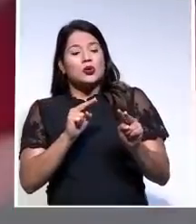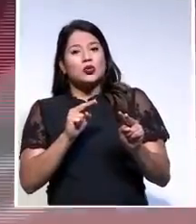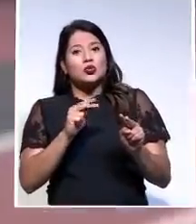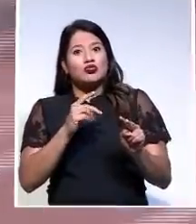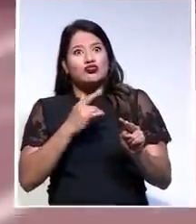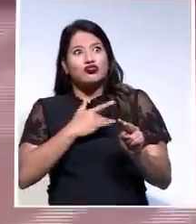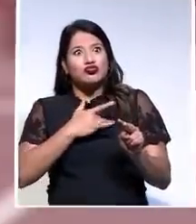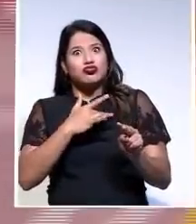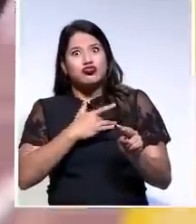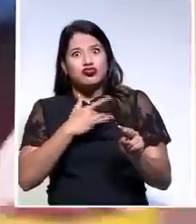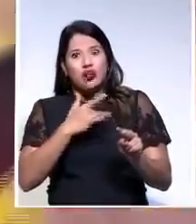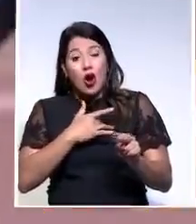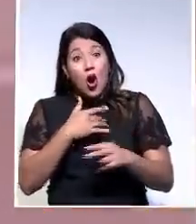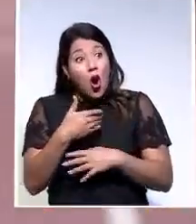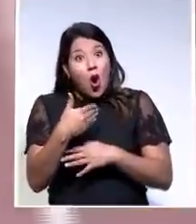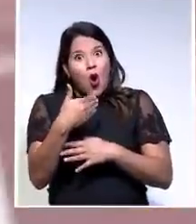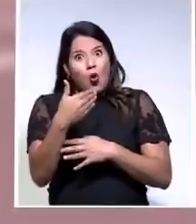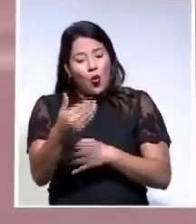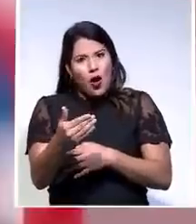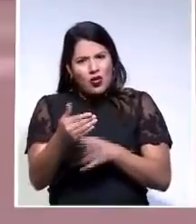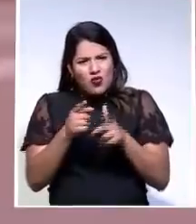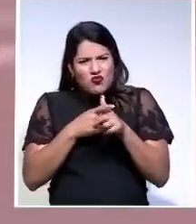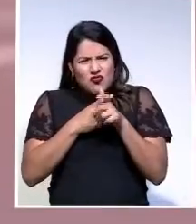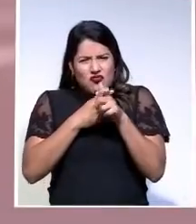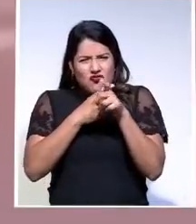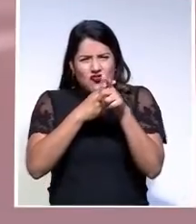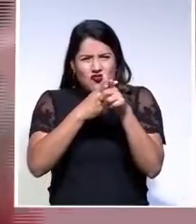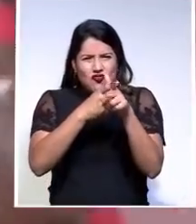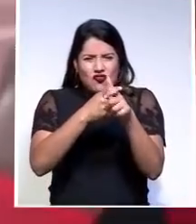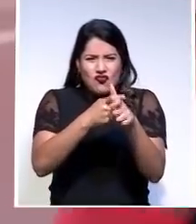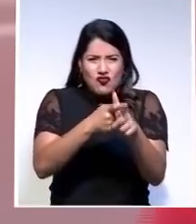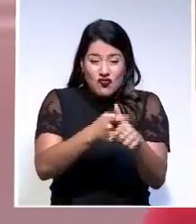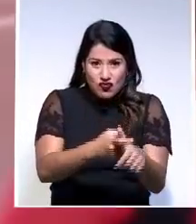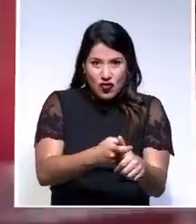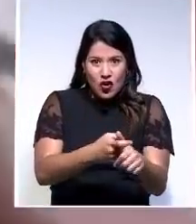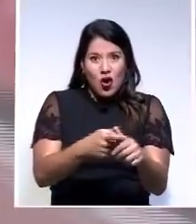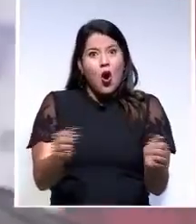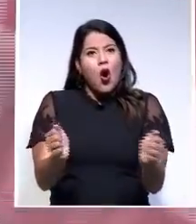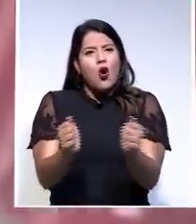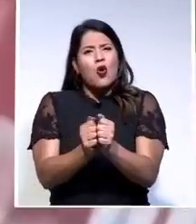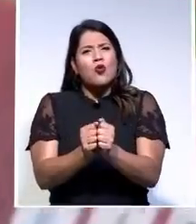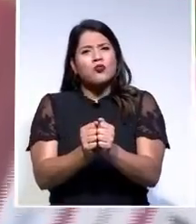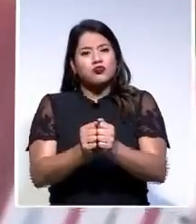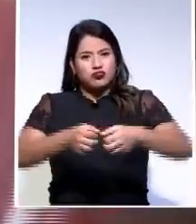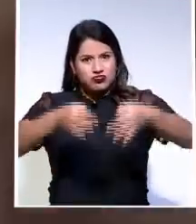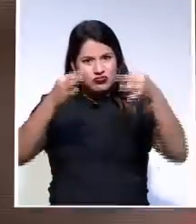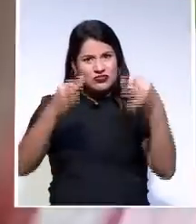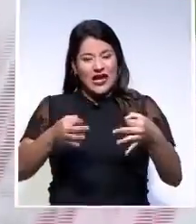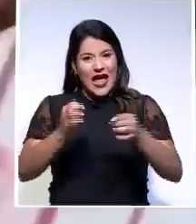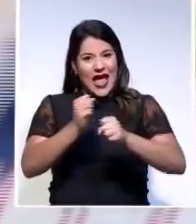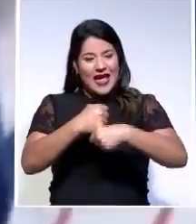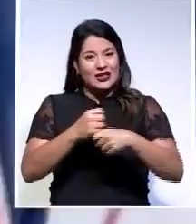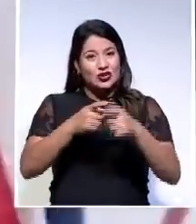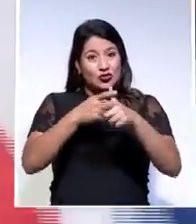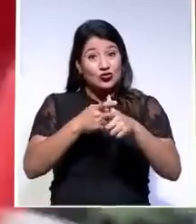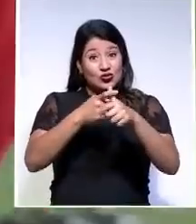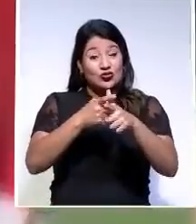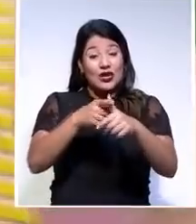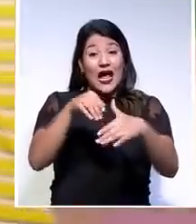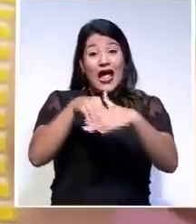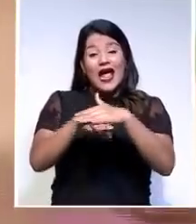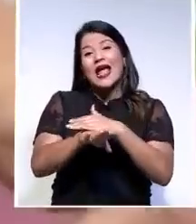devoró esos 100 metros de pista volando con enormes y elegantes zancadas sobre su carril en tan